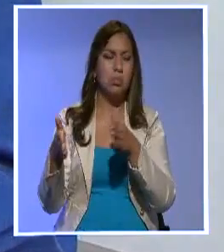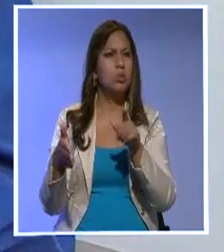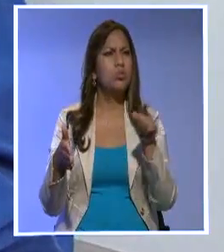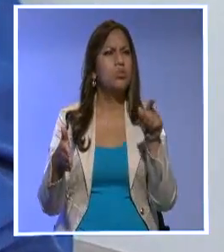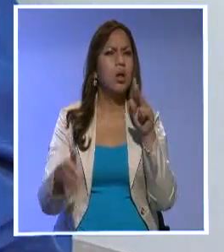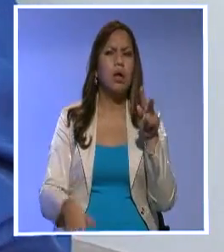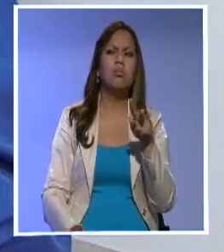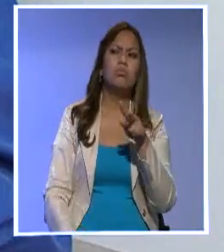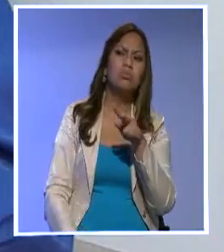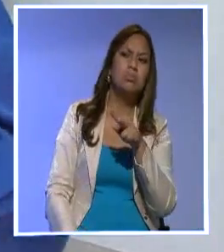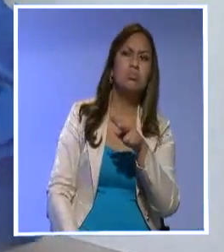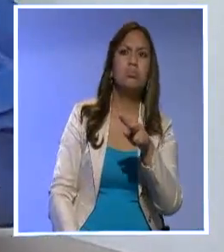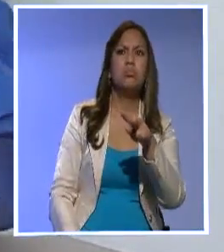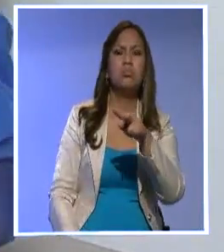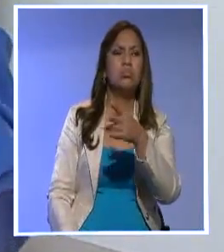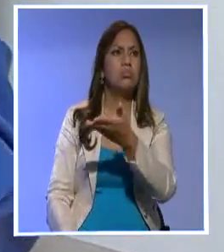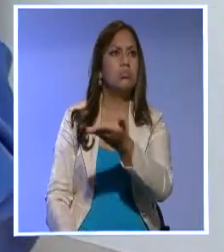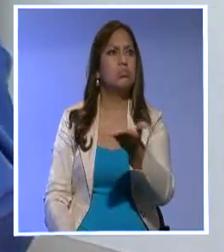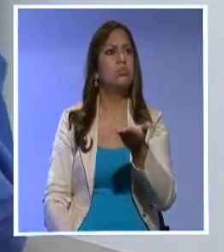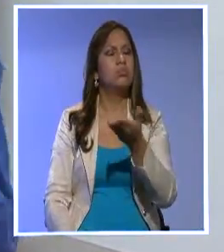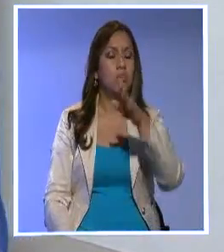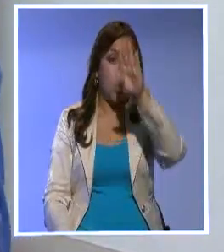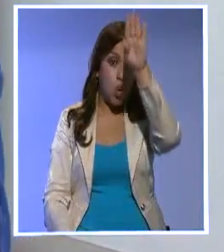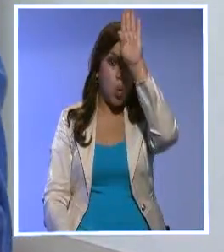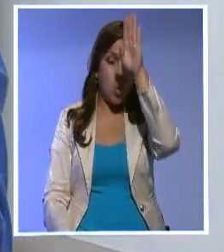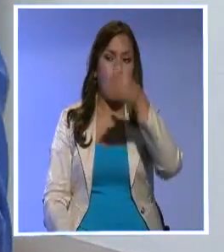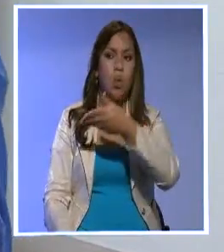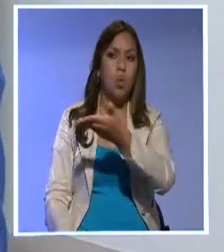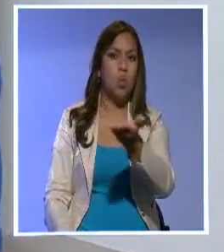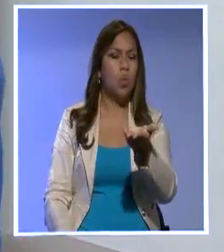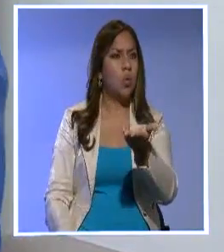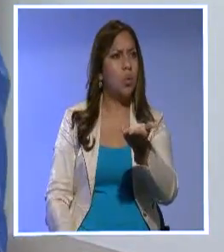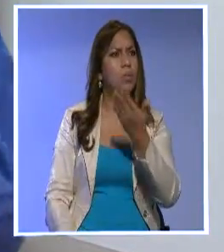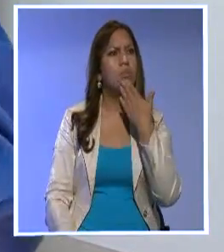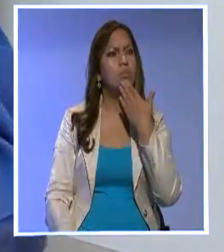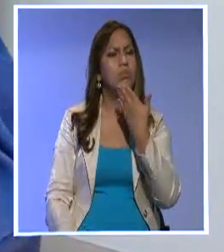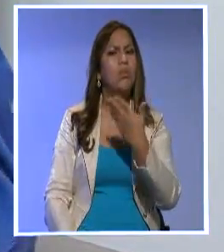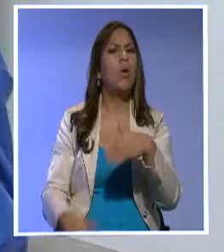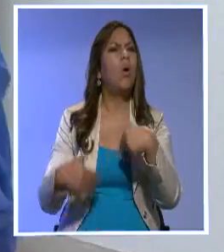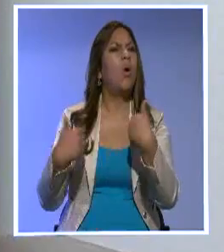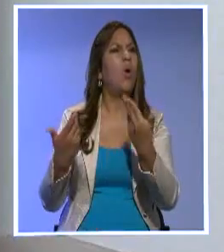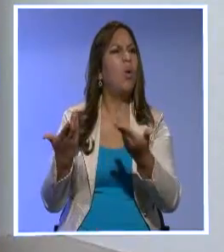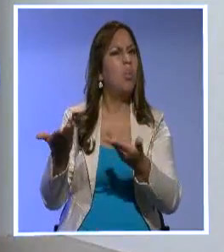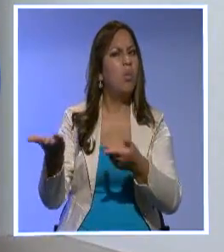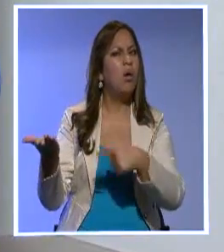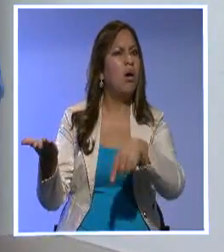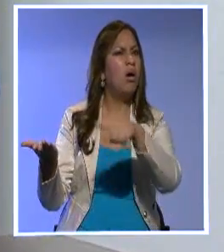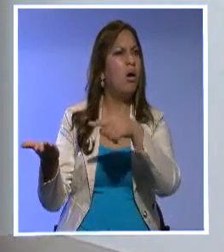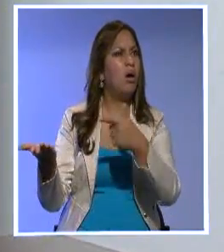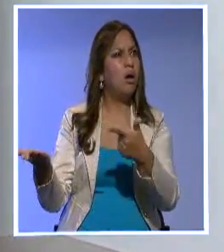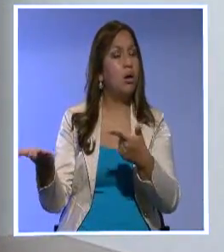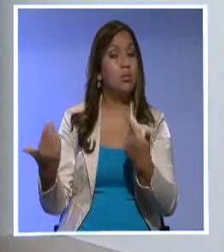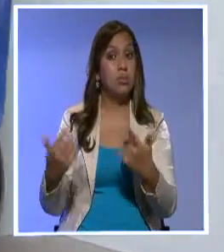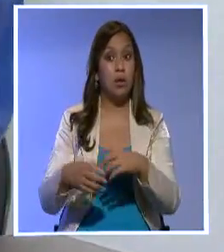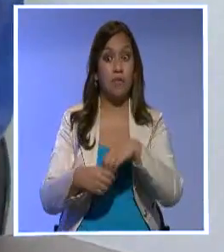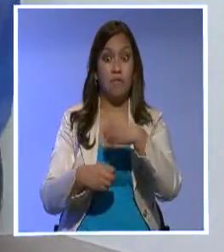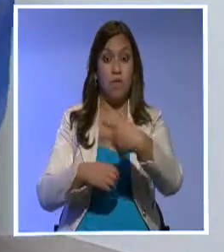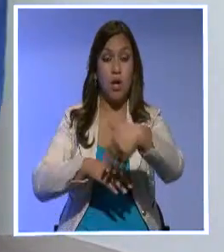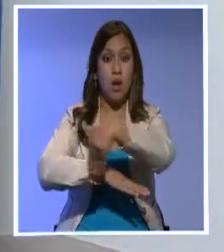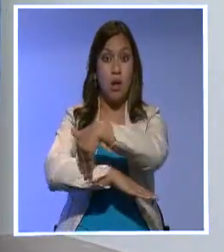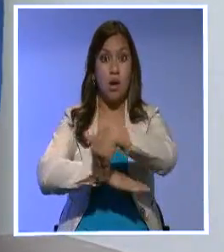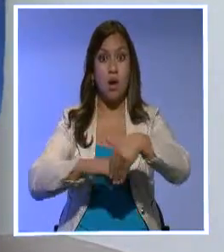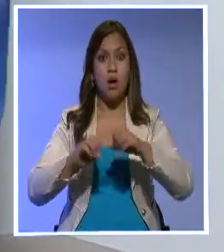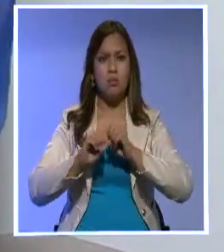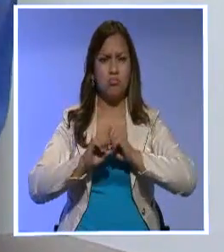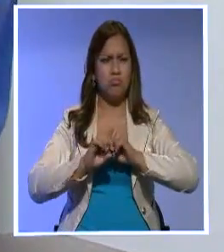percepciones tuvo usted de un pueblo fundamentalmente de un pueblo que salió a las calles y que ha expresado un